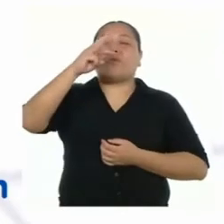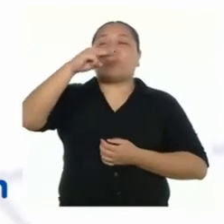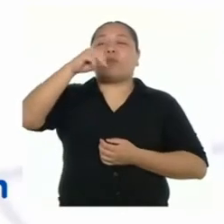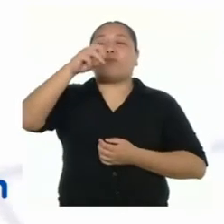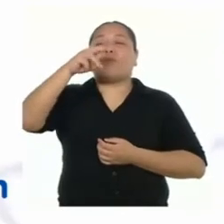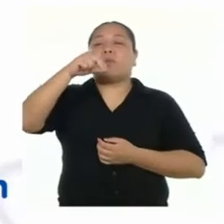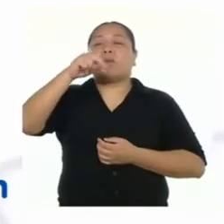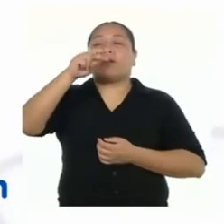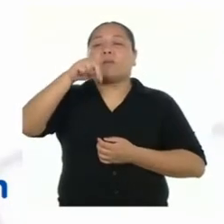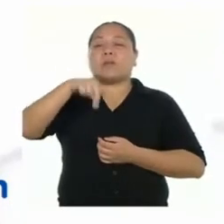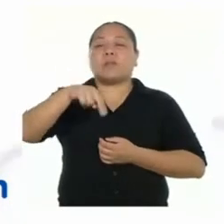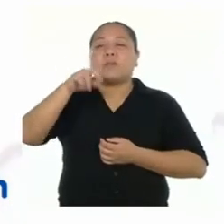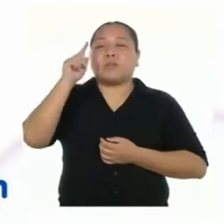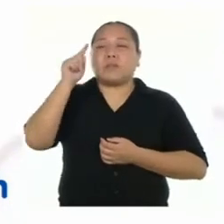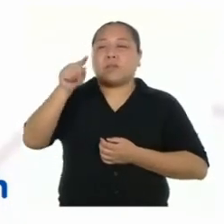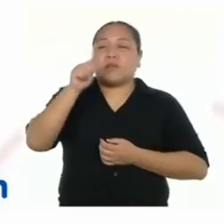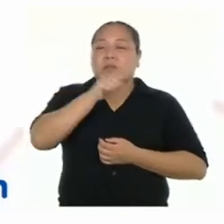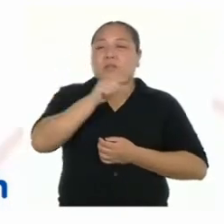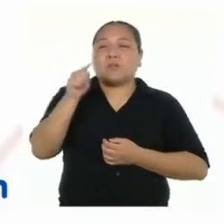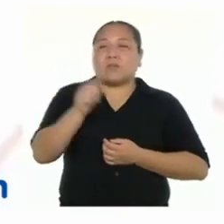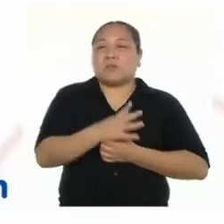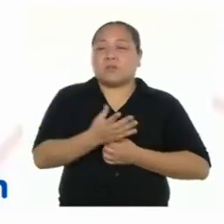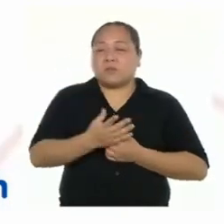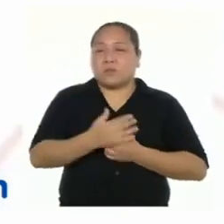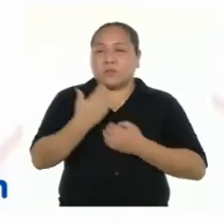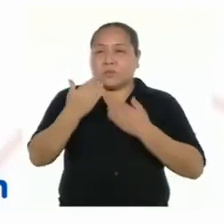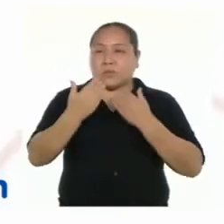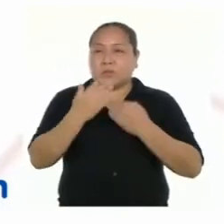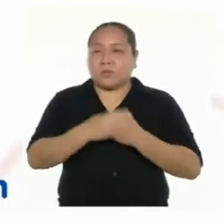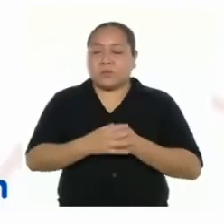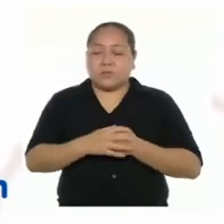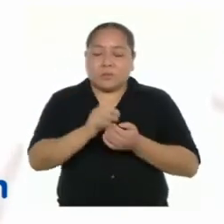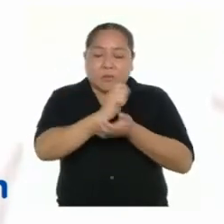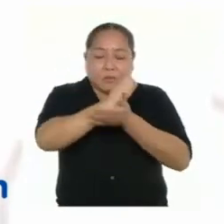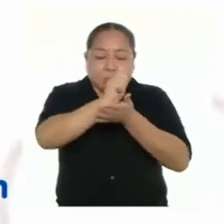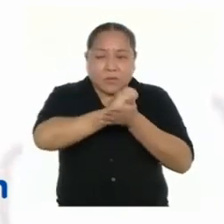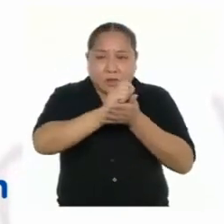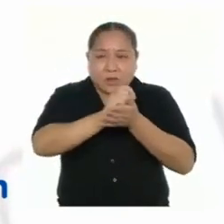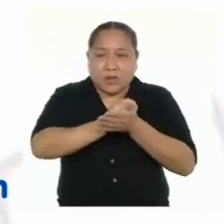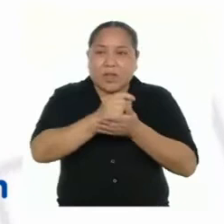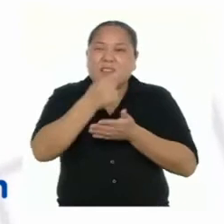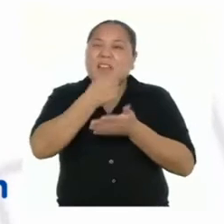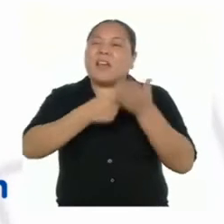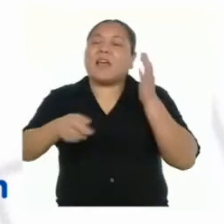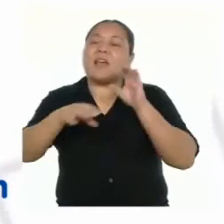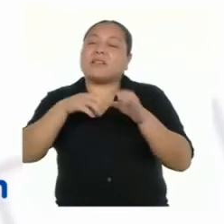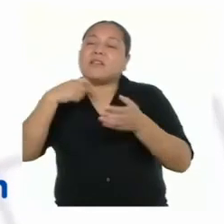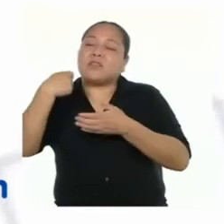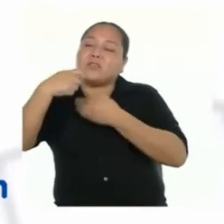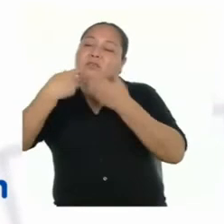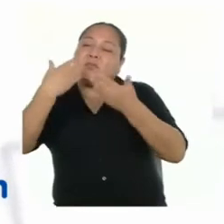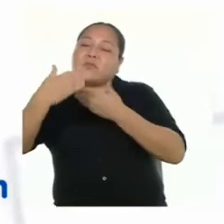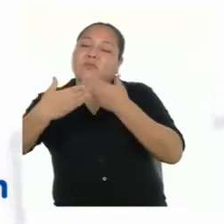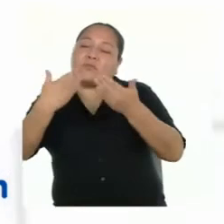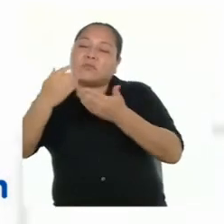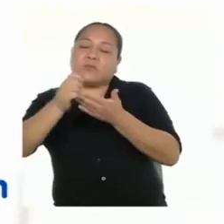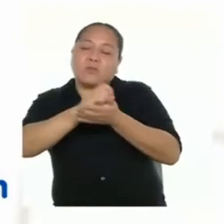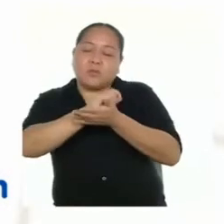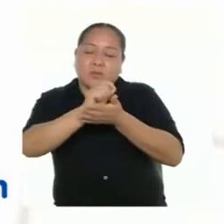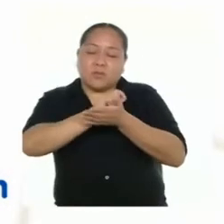Describe tu proceso de resolución en cada caso e indica los procedimientos seguidos.